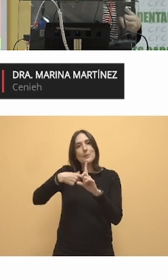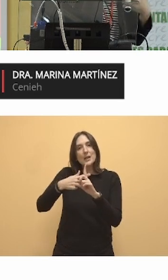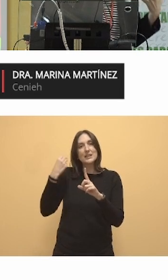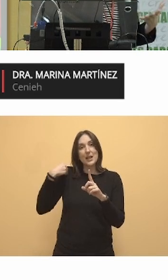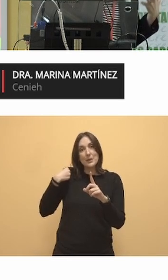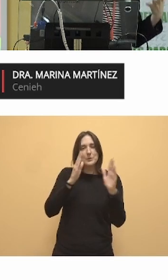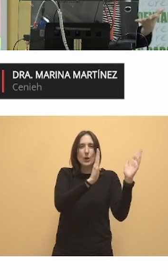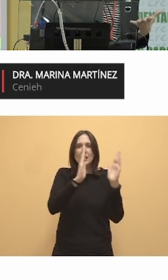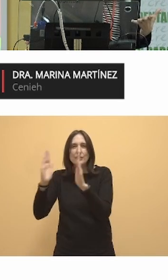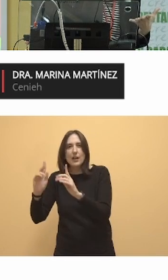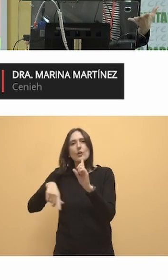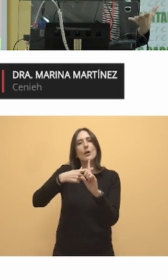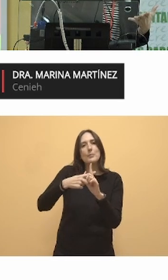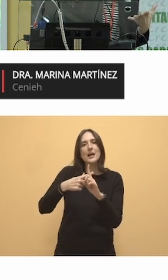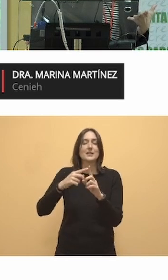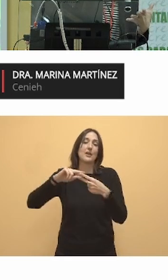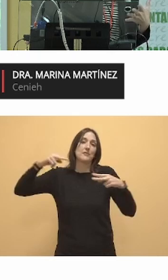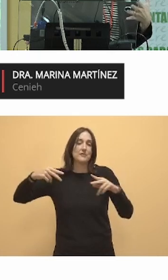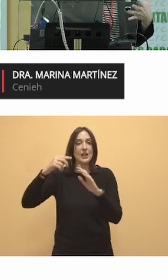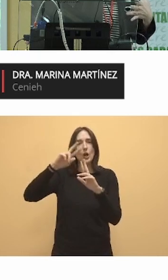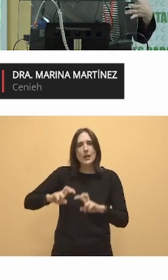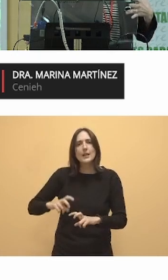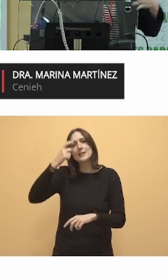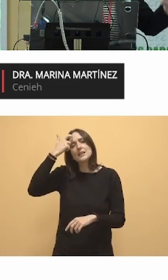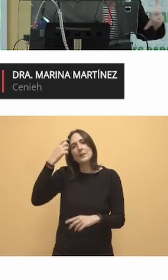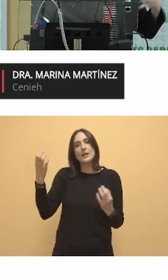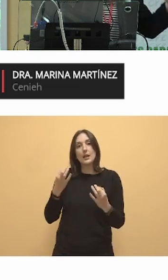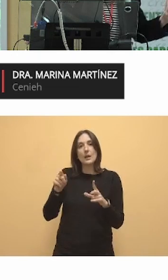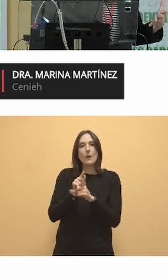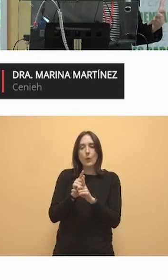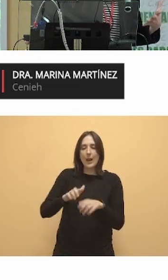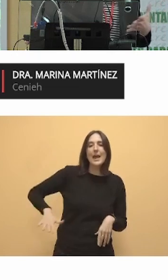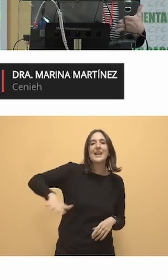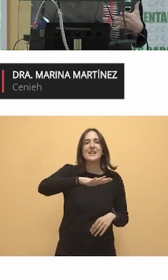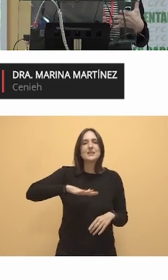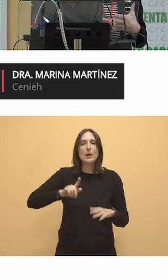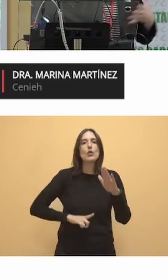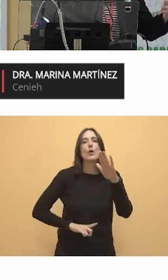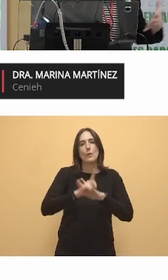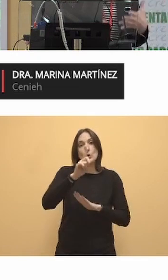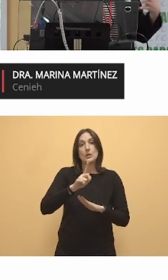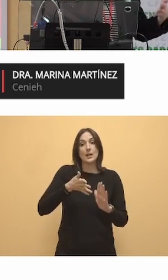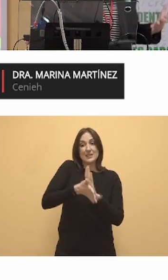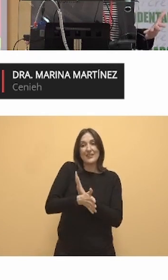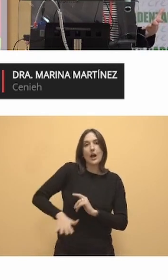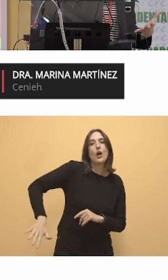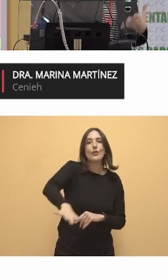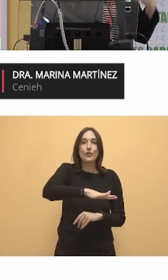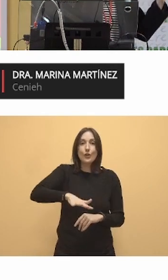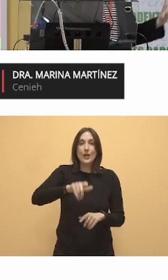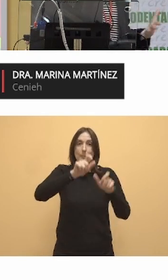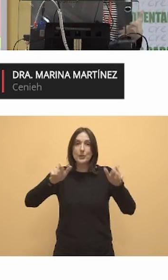filogenia, también podemos saber el espacio evolutivo en el lugar en el que esas